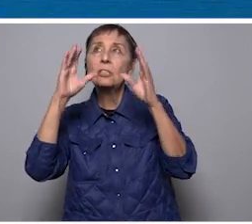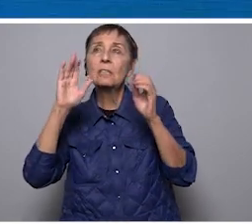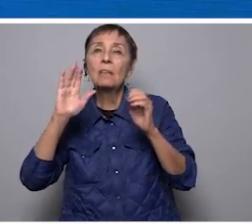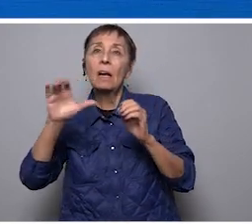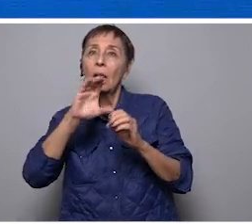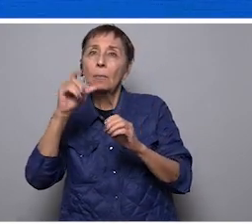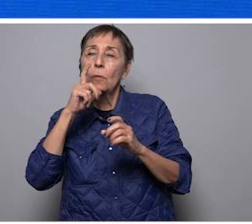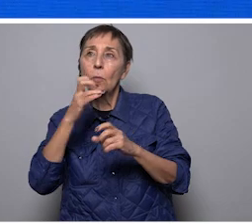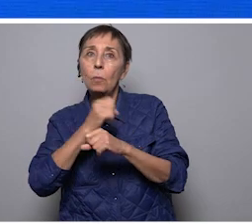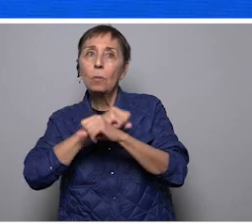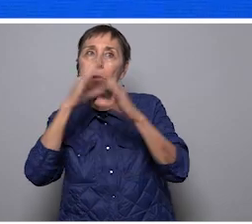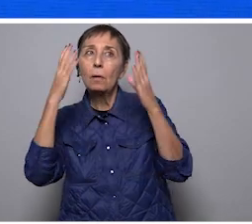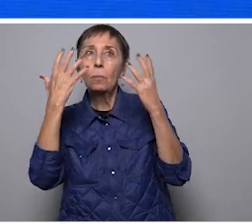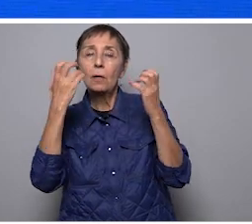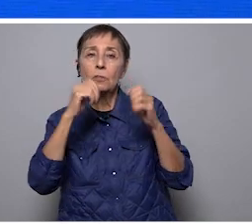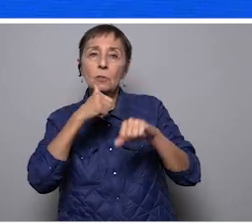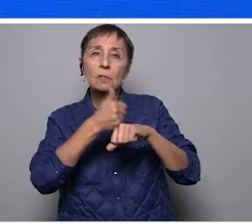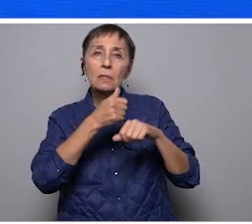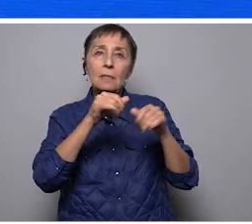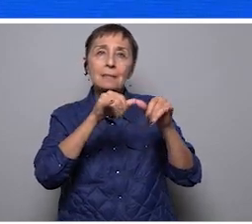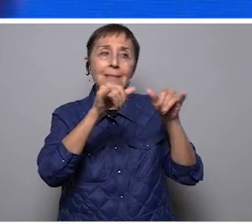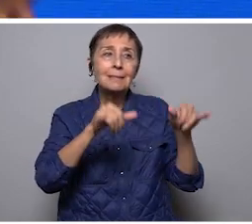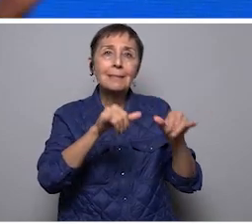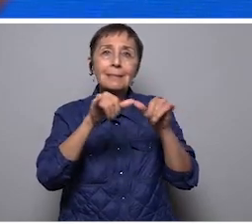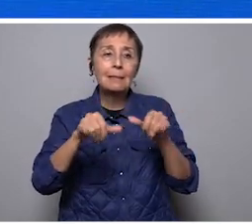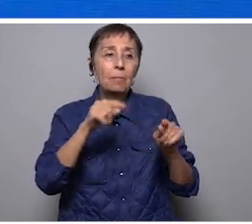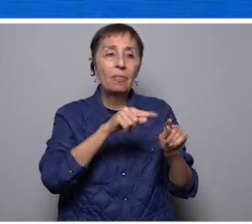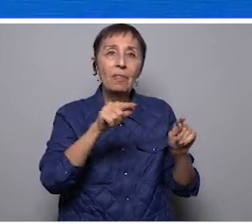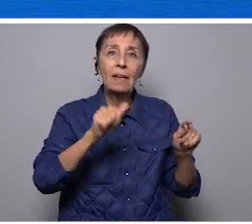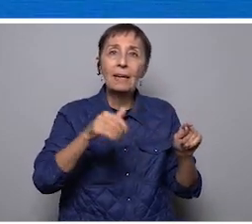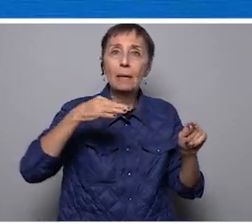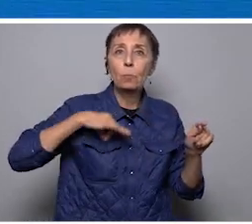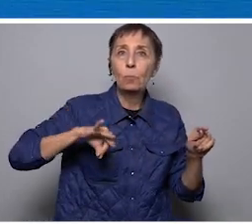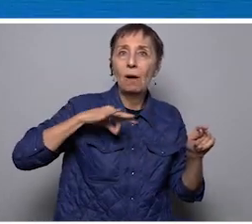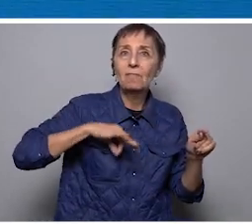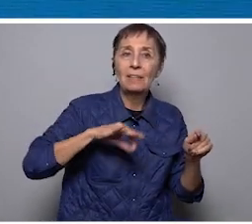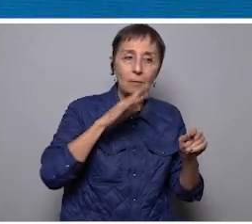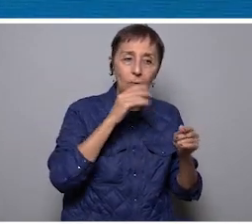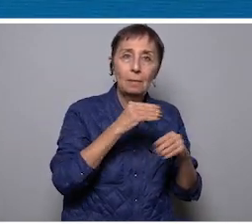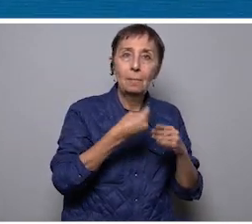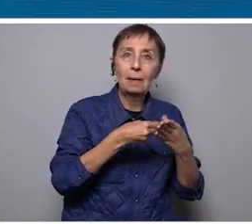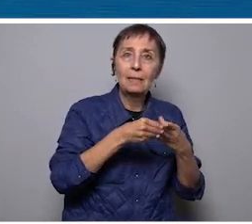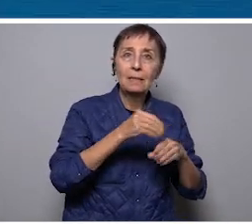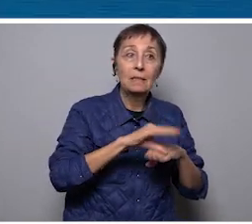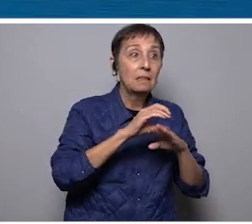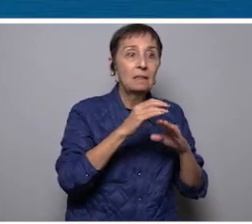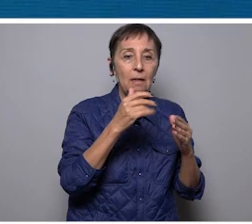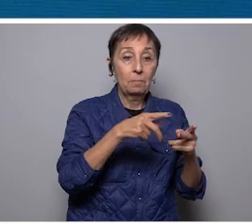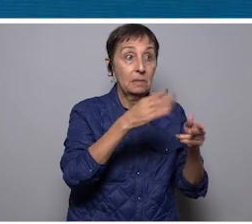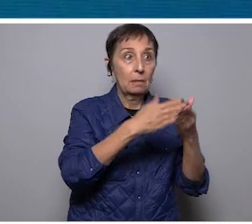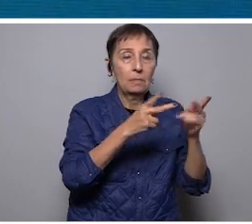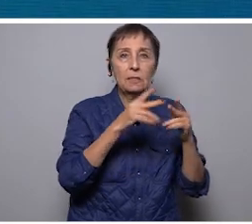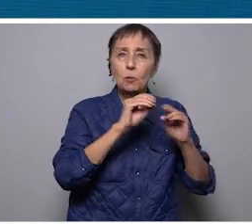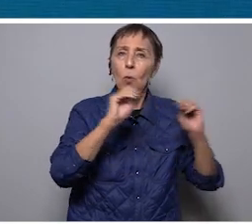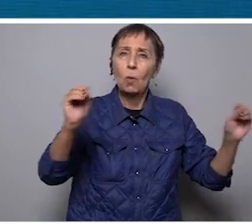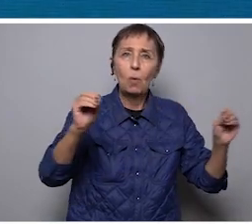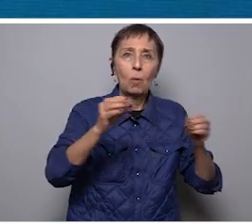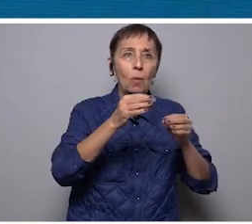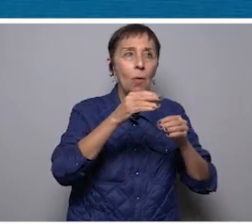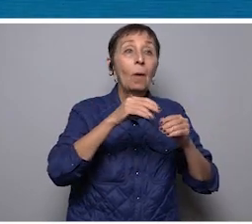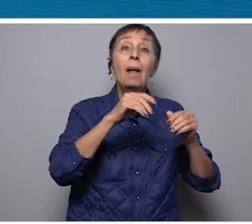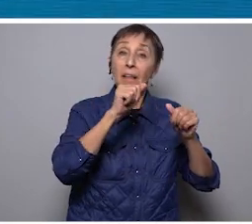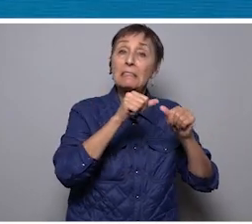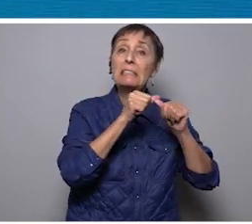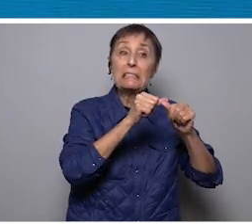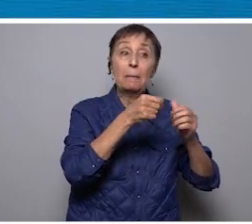de rentabilidad en lugares en donde no hay rentabilidad pero si hay sostenibilidad y necesidad de